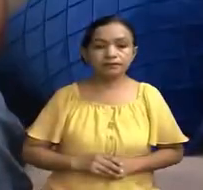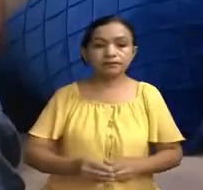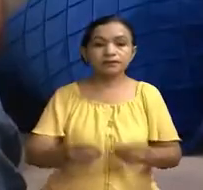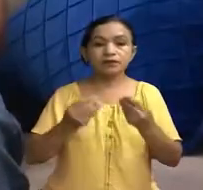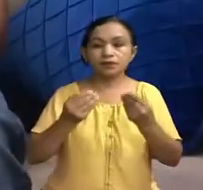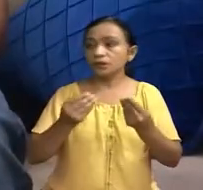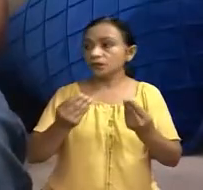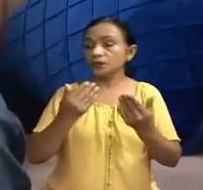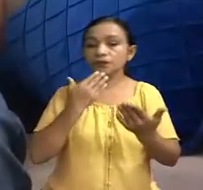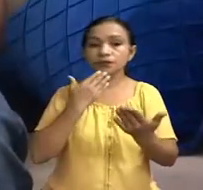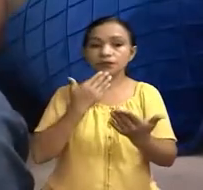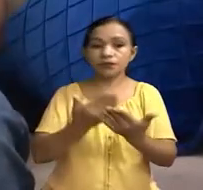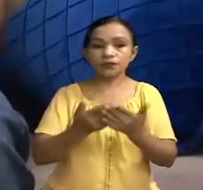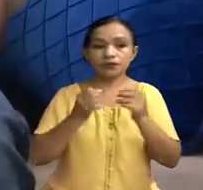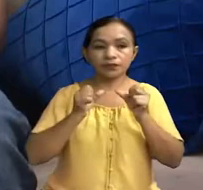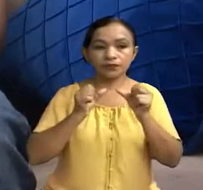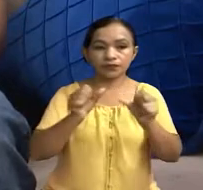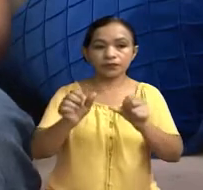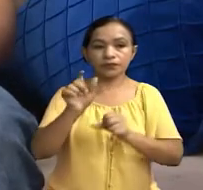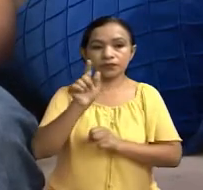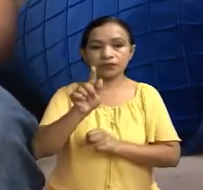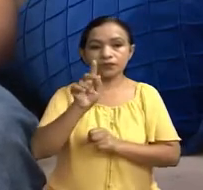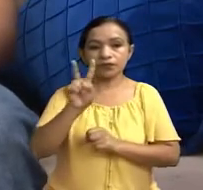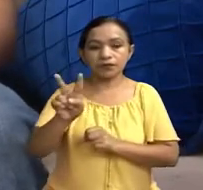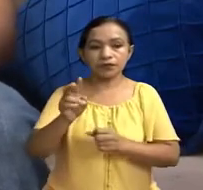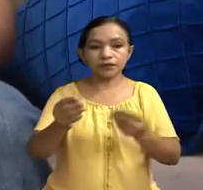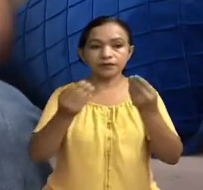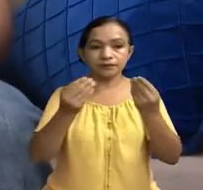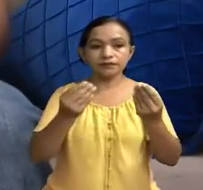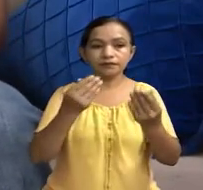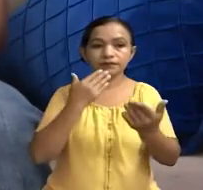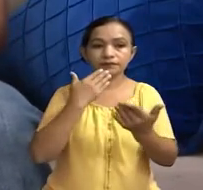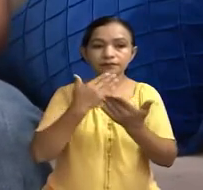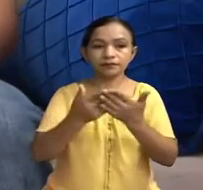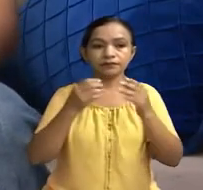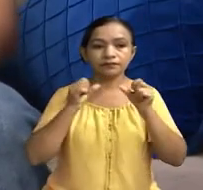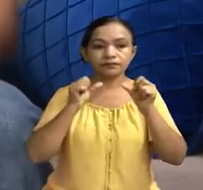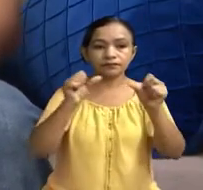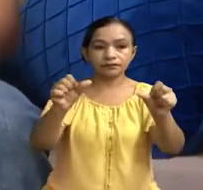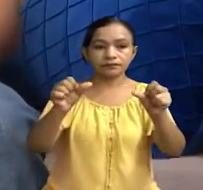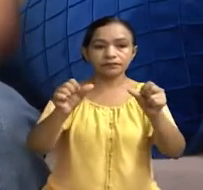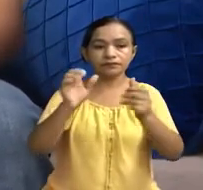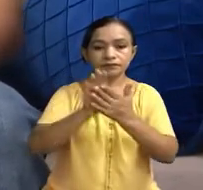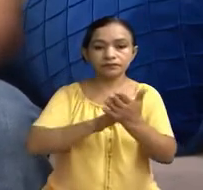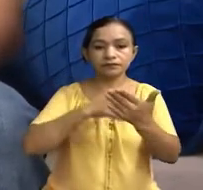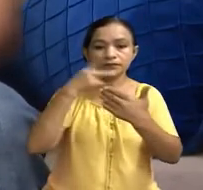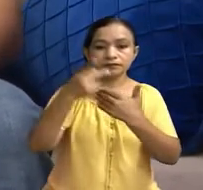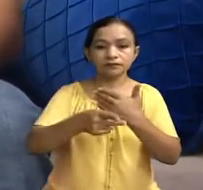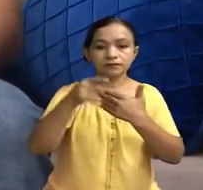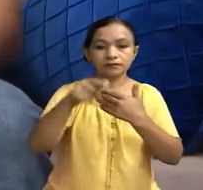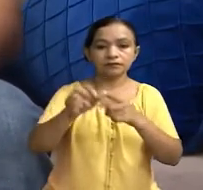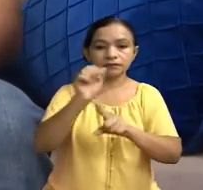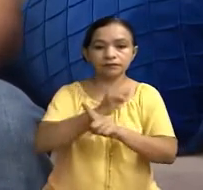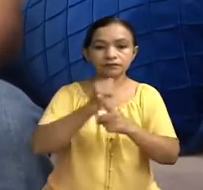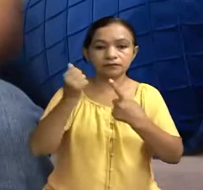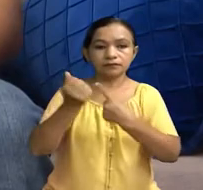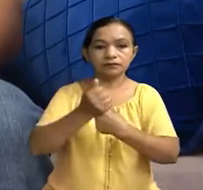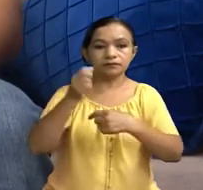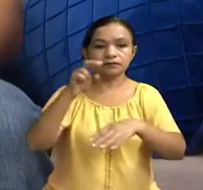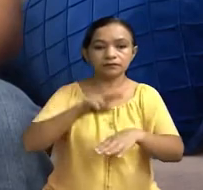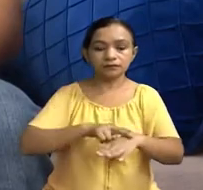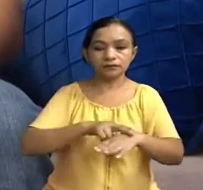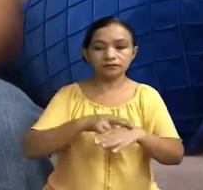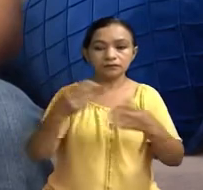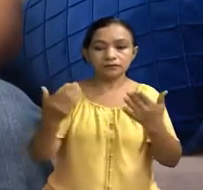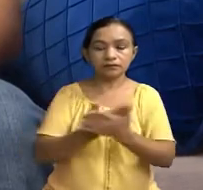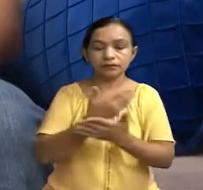Muchísimas gracias por continuar en sintonía de Canal Parlamentario. Muchísimas gracias por continuar acompañándonos en su programa desde el Parlamento. Una oportunidad